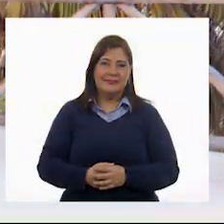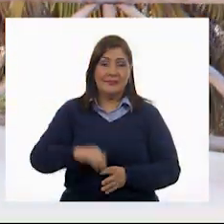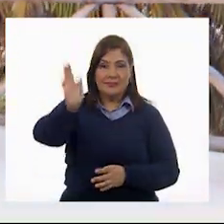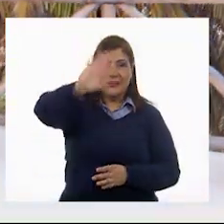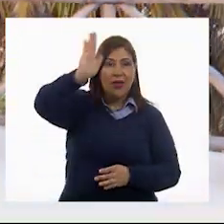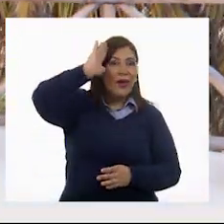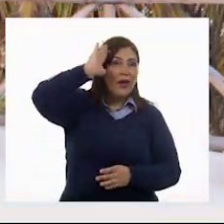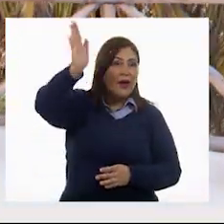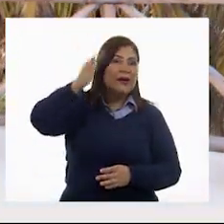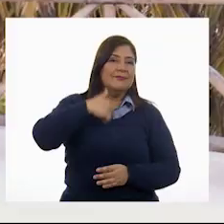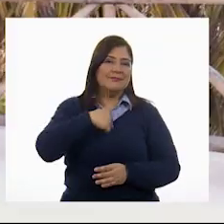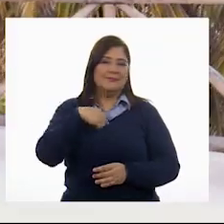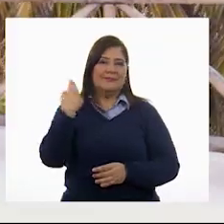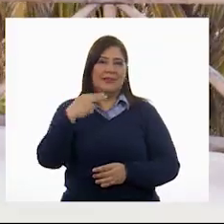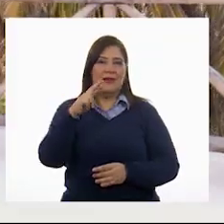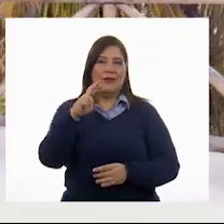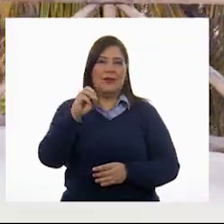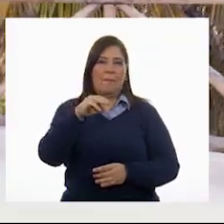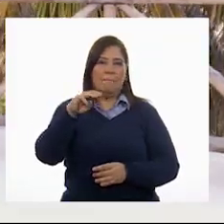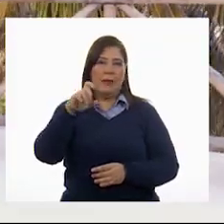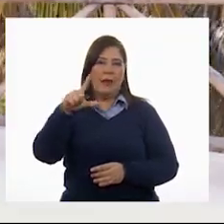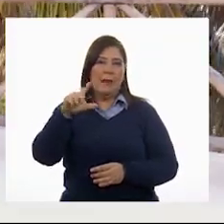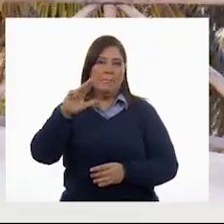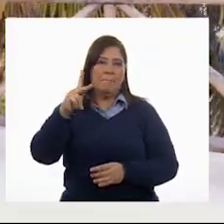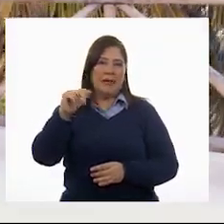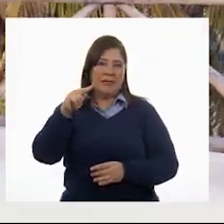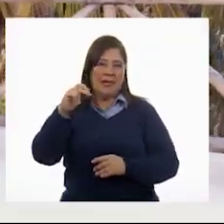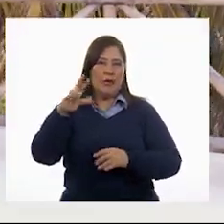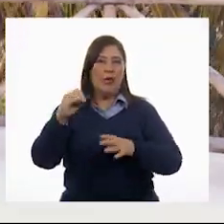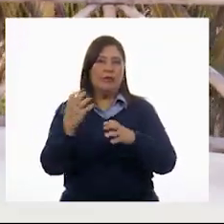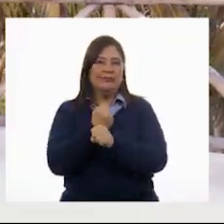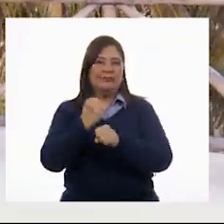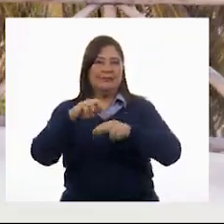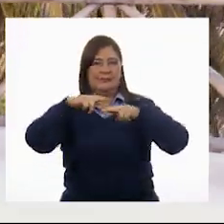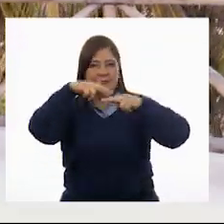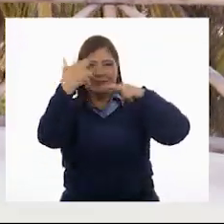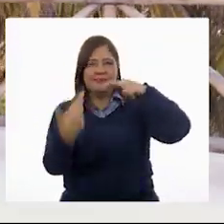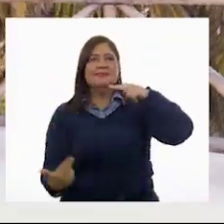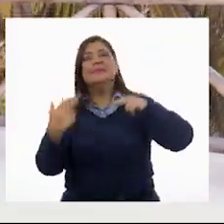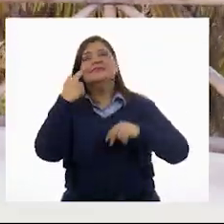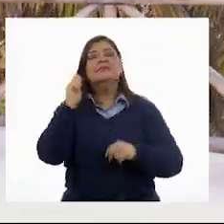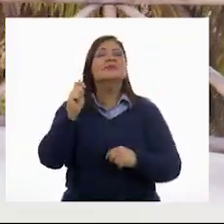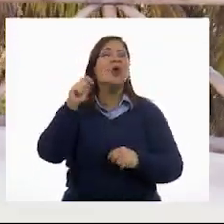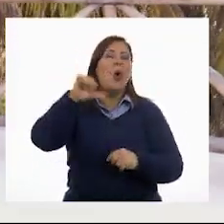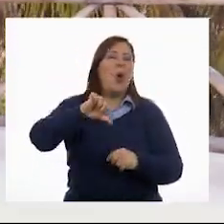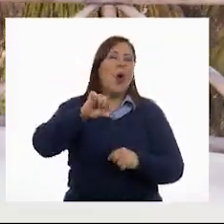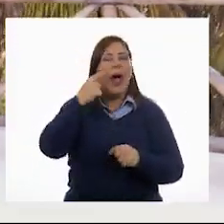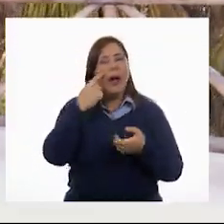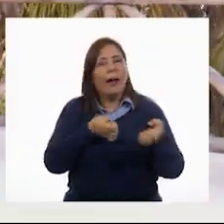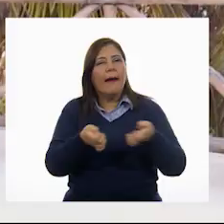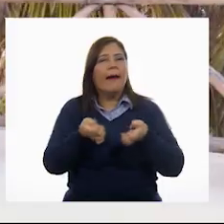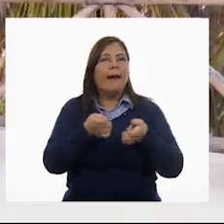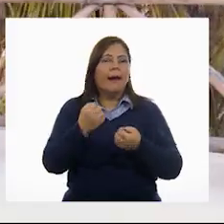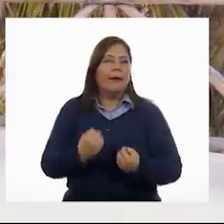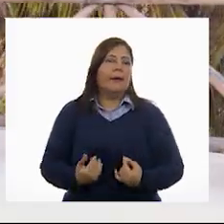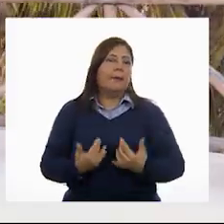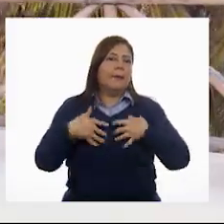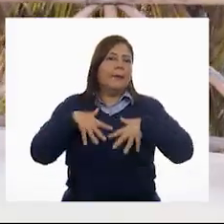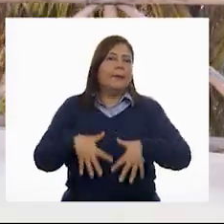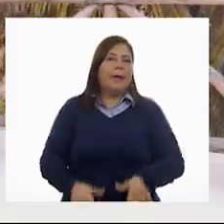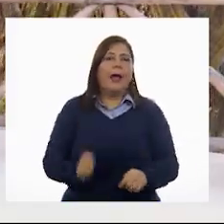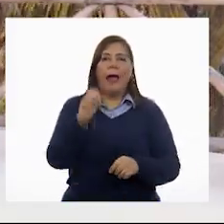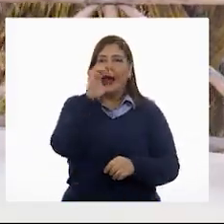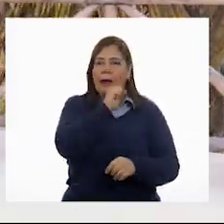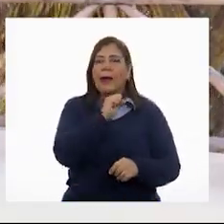Hola amigos, yo soy Rommel Pacheco y el día de hoy vamos a hacer un poquito de ejercicio. Vamos a empezar con un calentamiento y